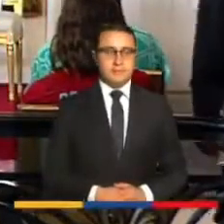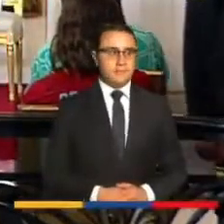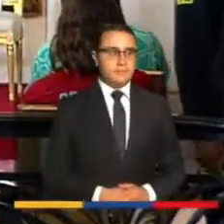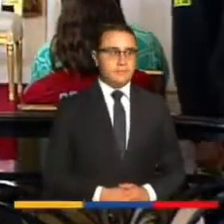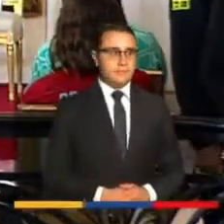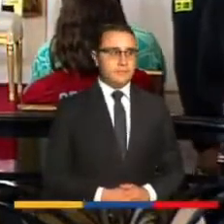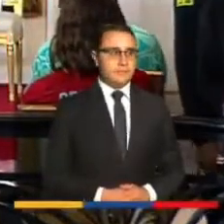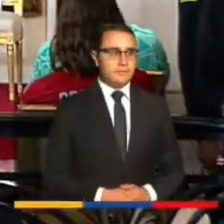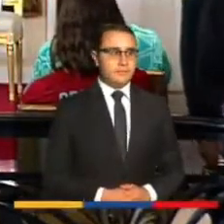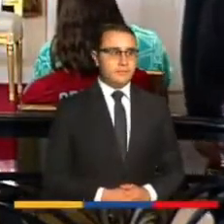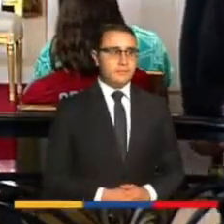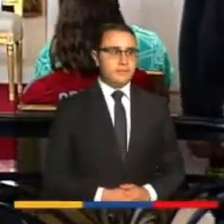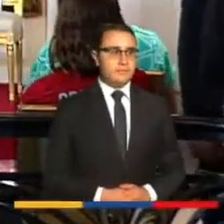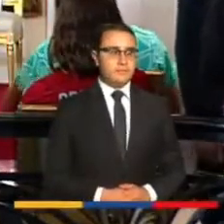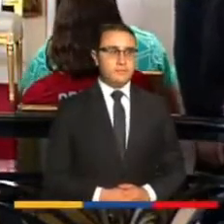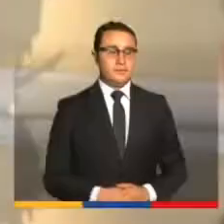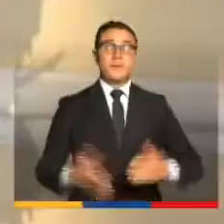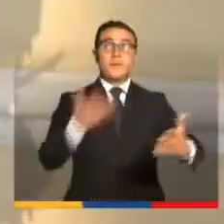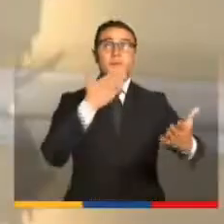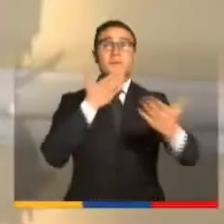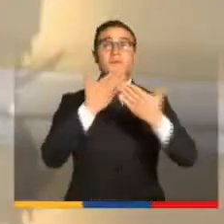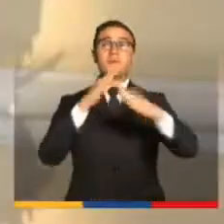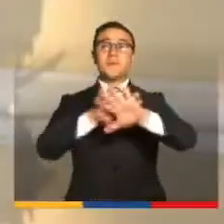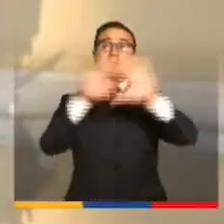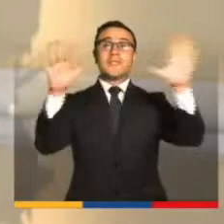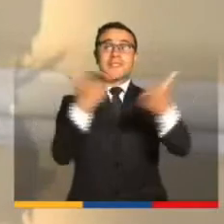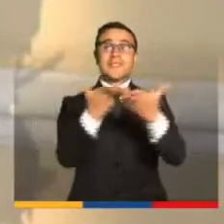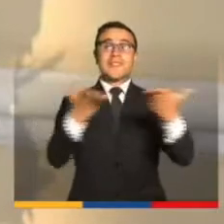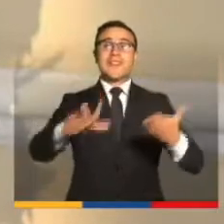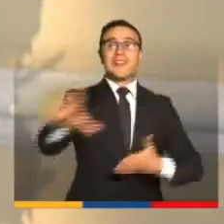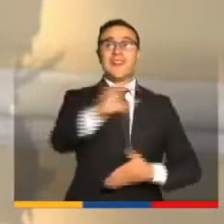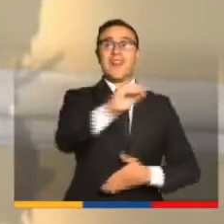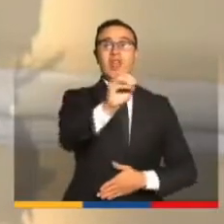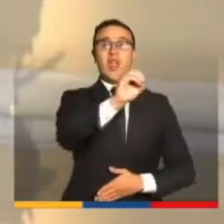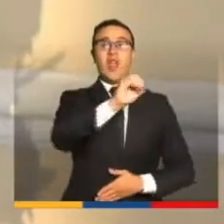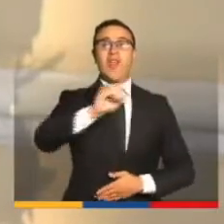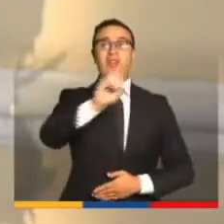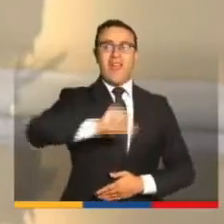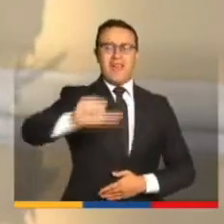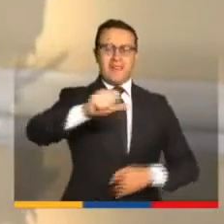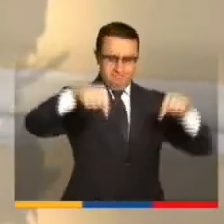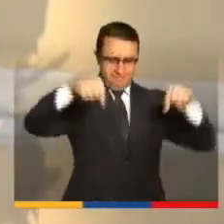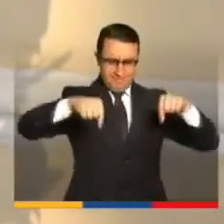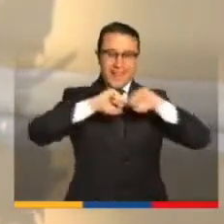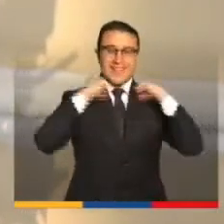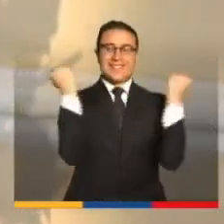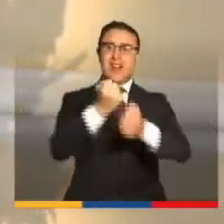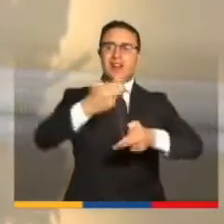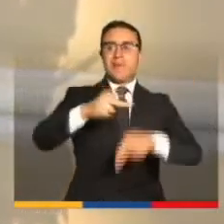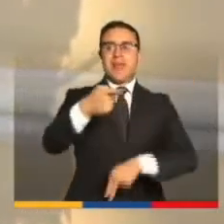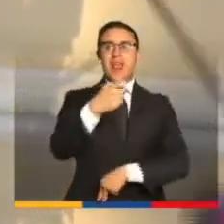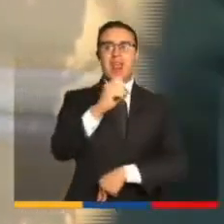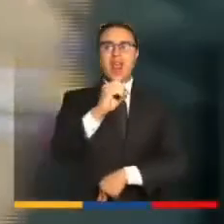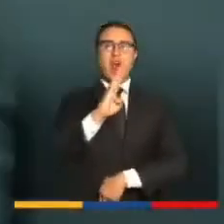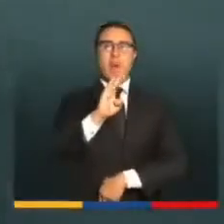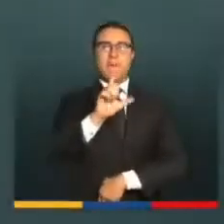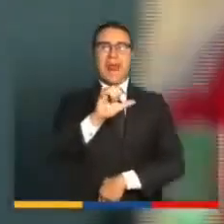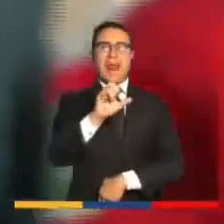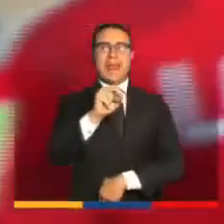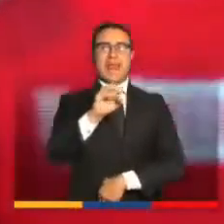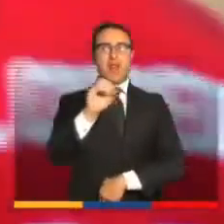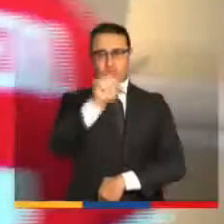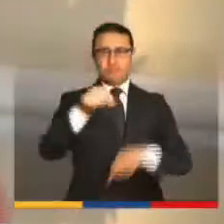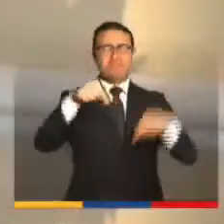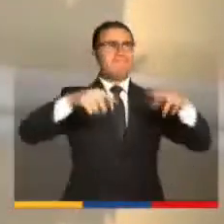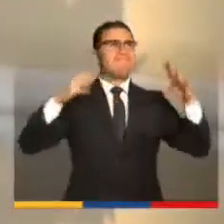personas en conferencia. Muy buenos días para todos y todas. Los saludamos desde el Salón Gobelinos de la Casa de Nariño, donde hoy el